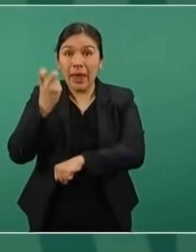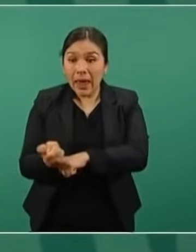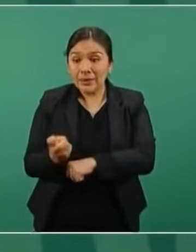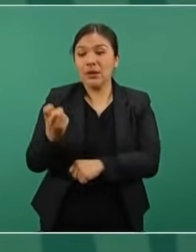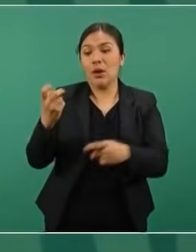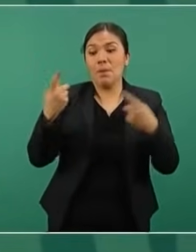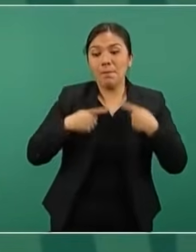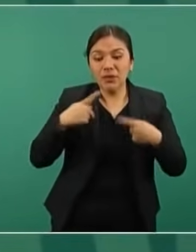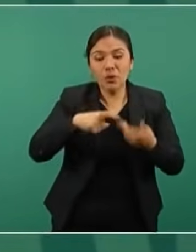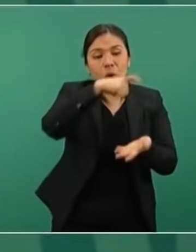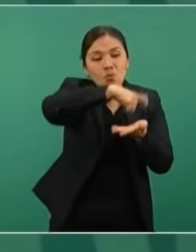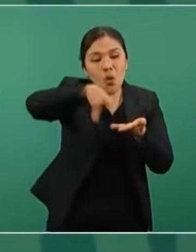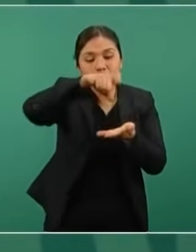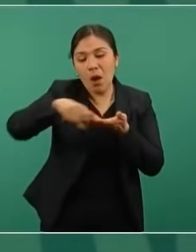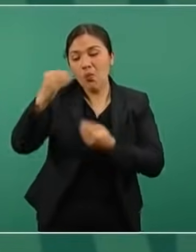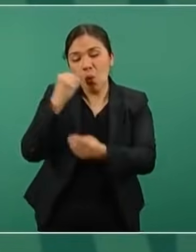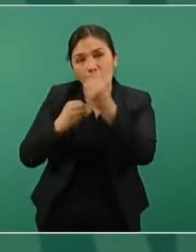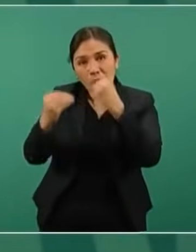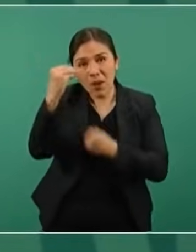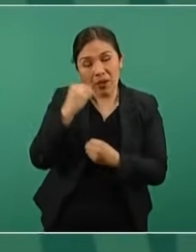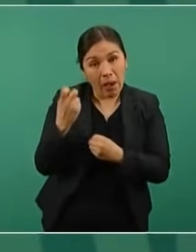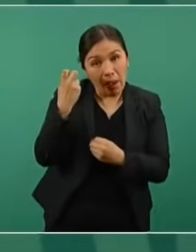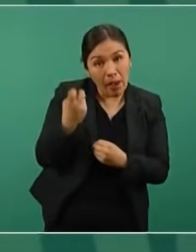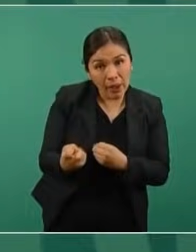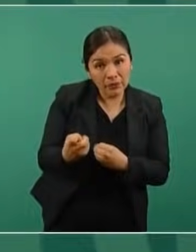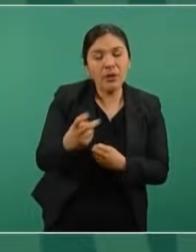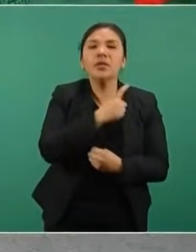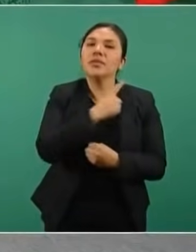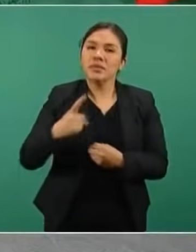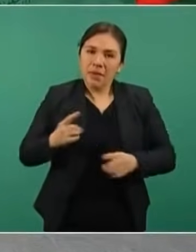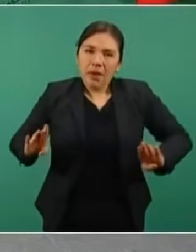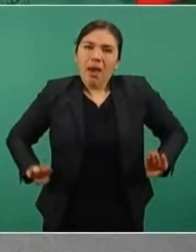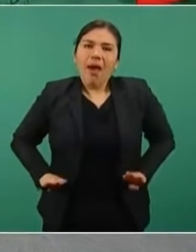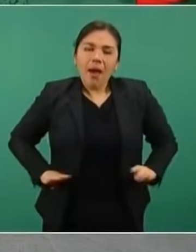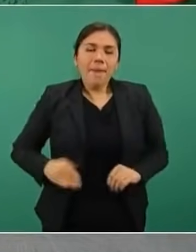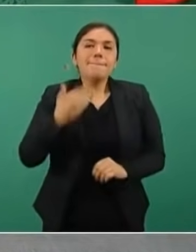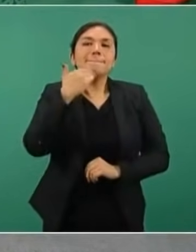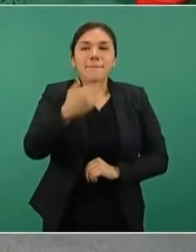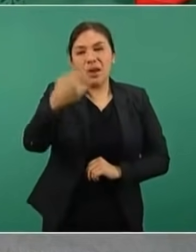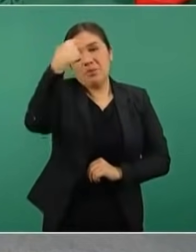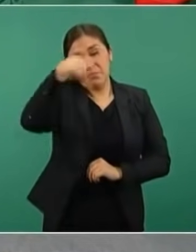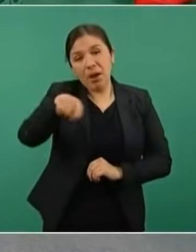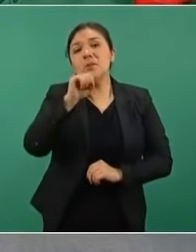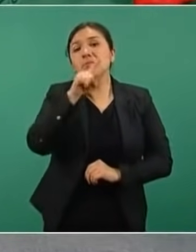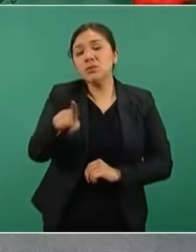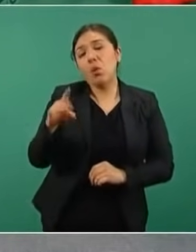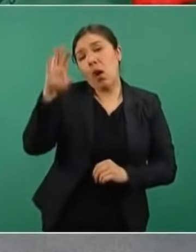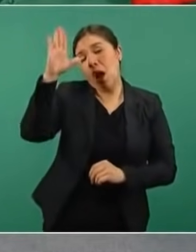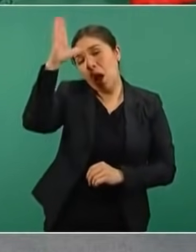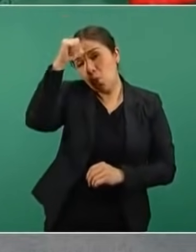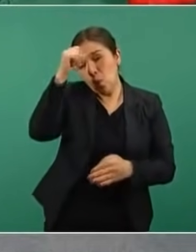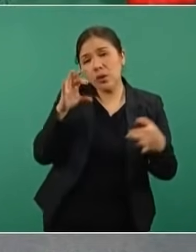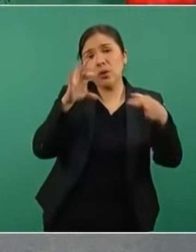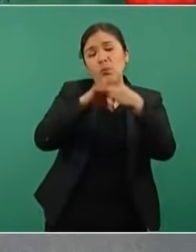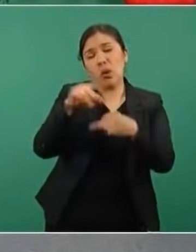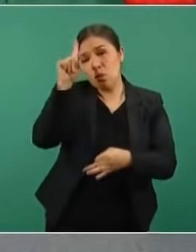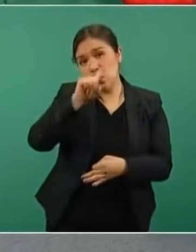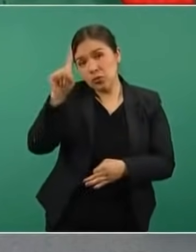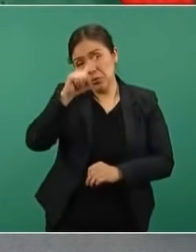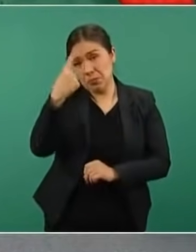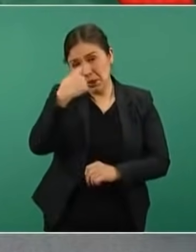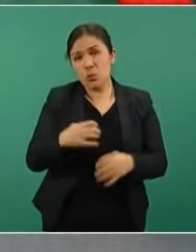consumo de alimentos se ajuste a las recomendaciones sanitarias.